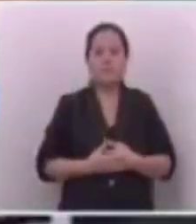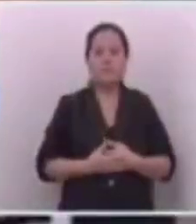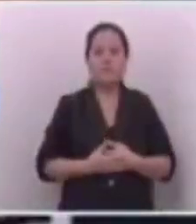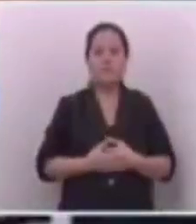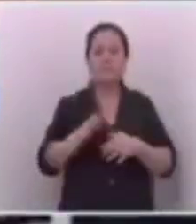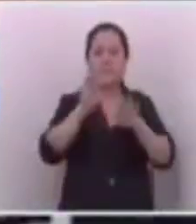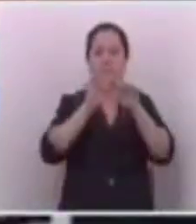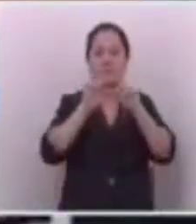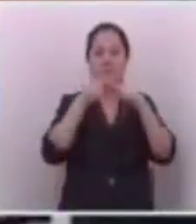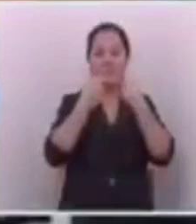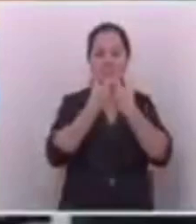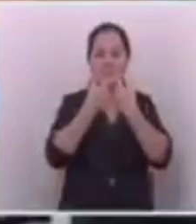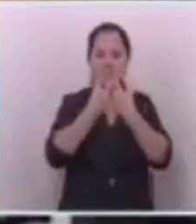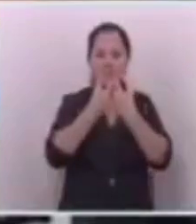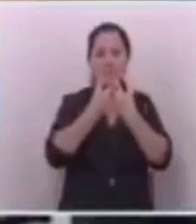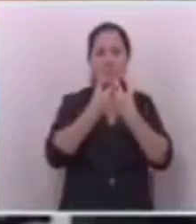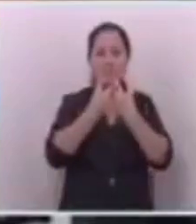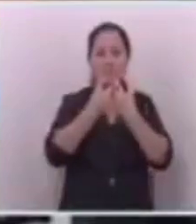Algunos sindicatos